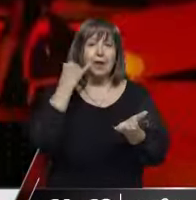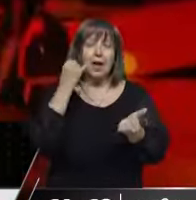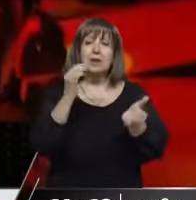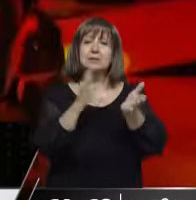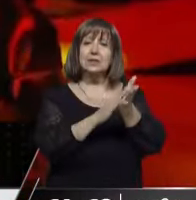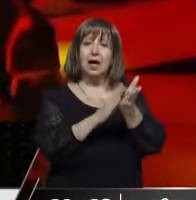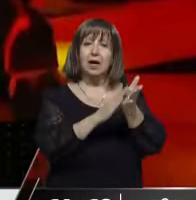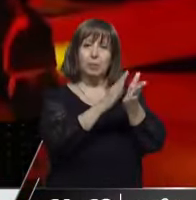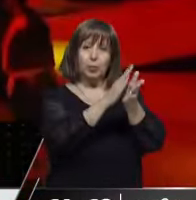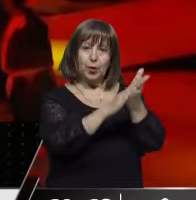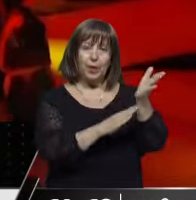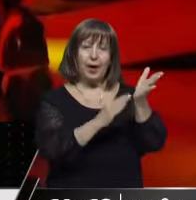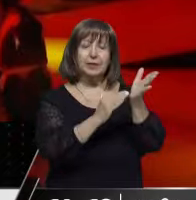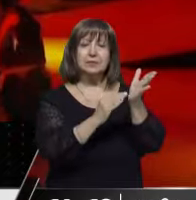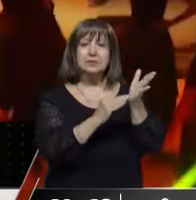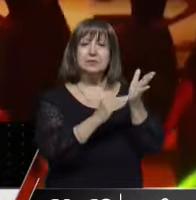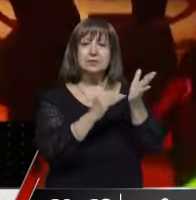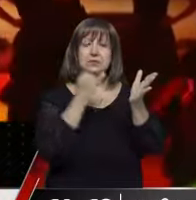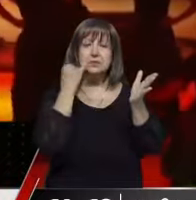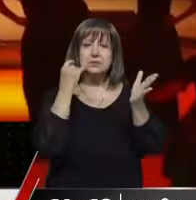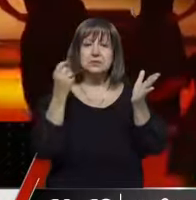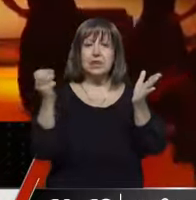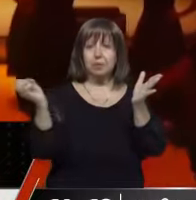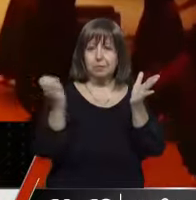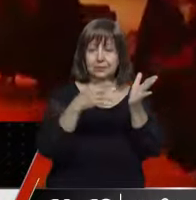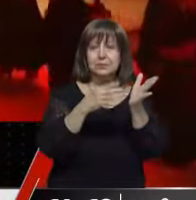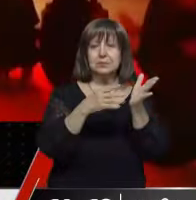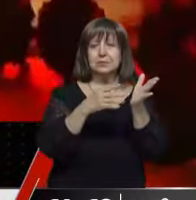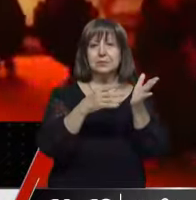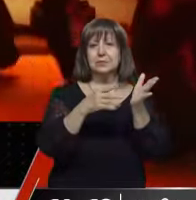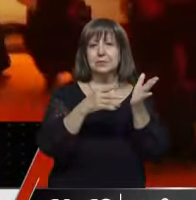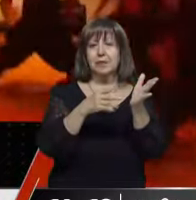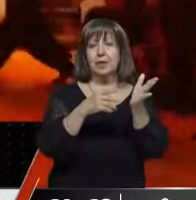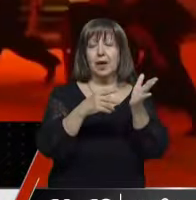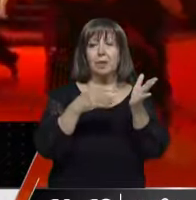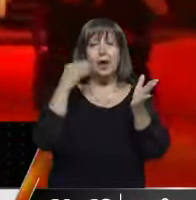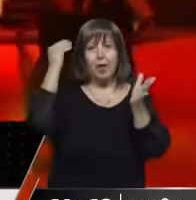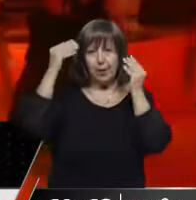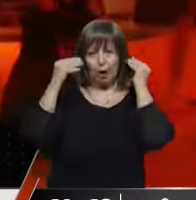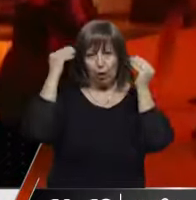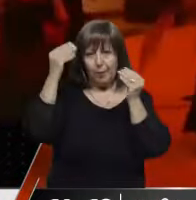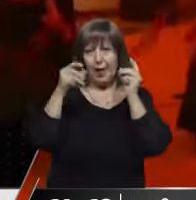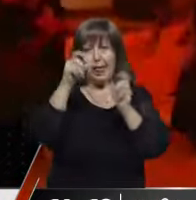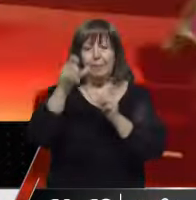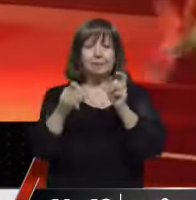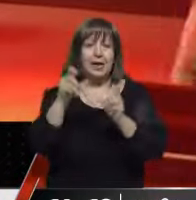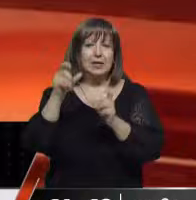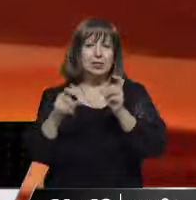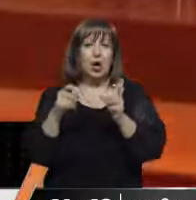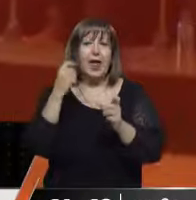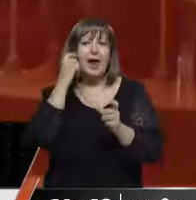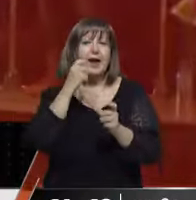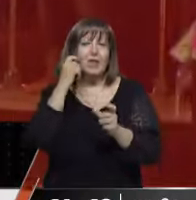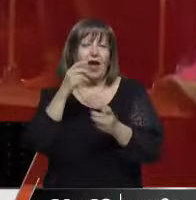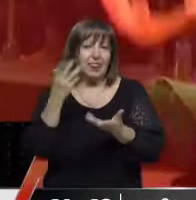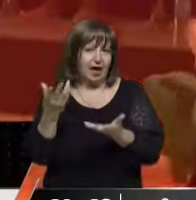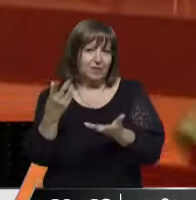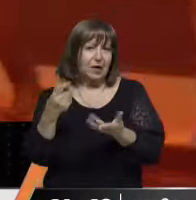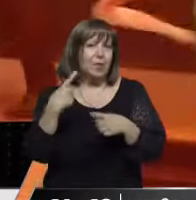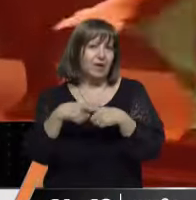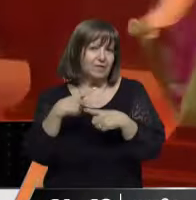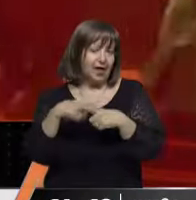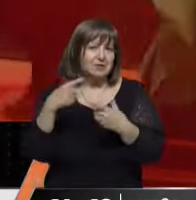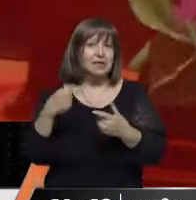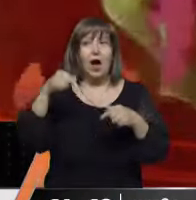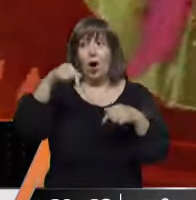las últimas horas allí que te hizo llegar la gente que está preocupada por esta situación que se ha presentado allí en Rivadavia. Por supuesto, esta